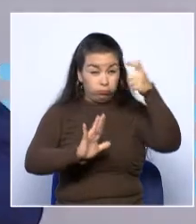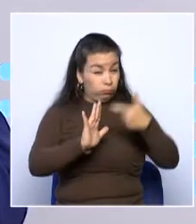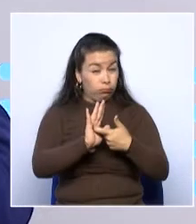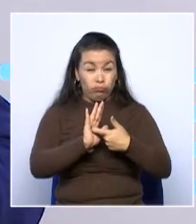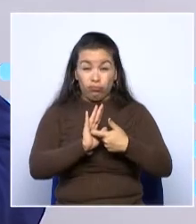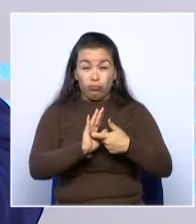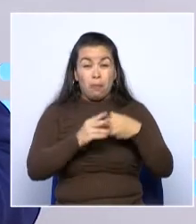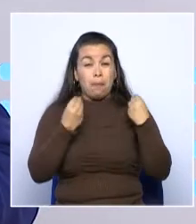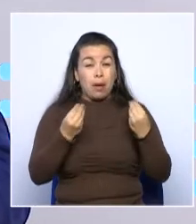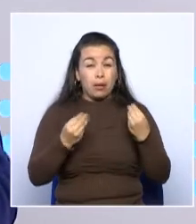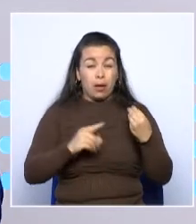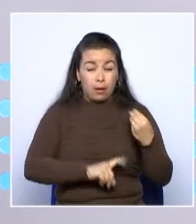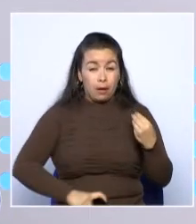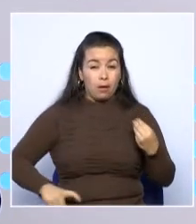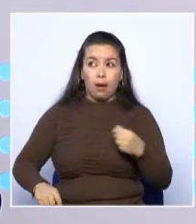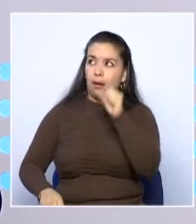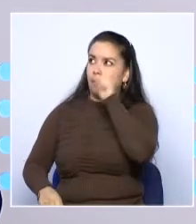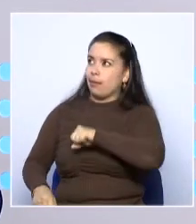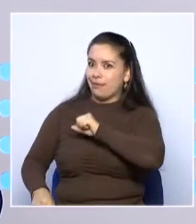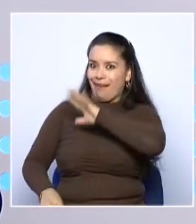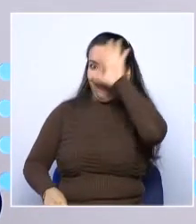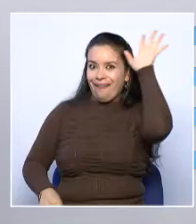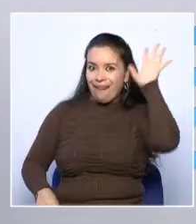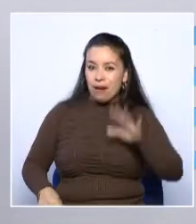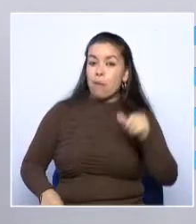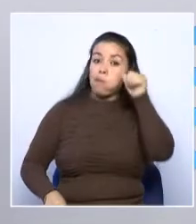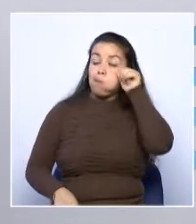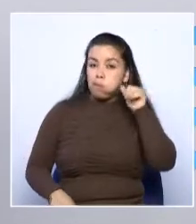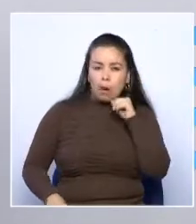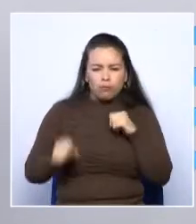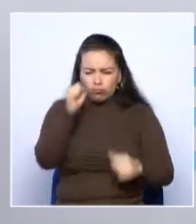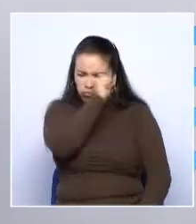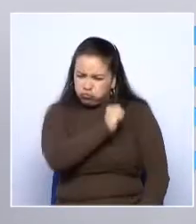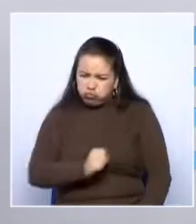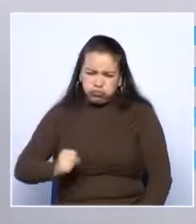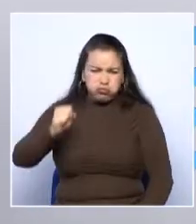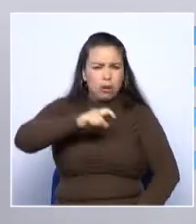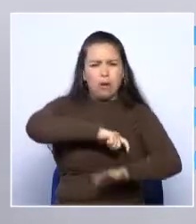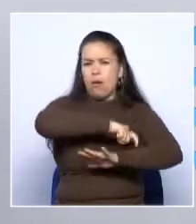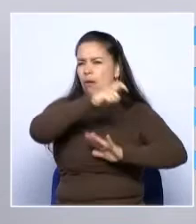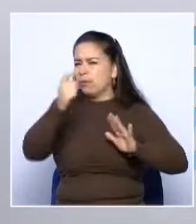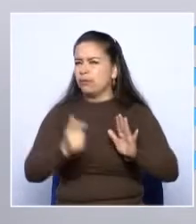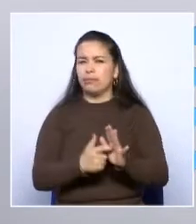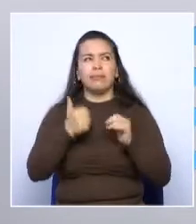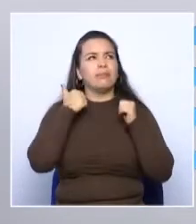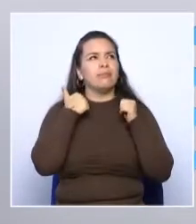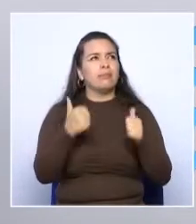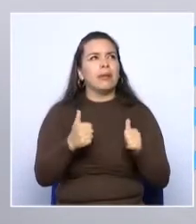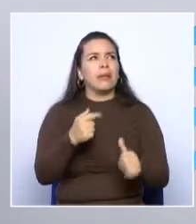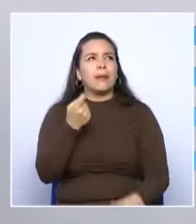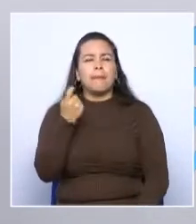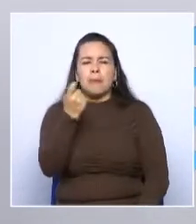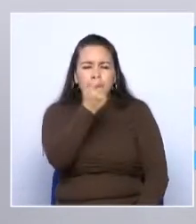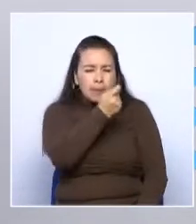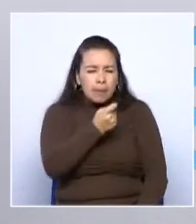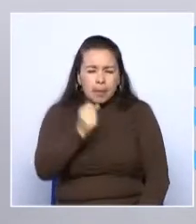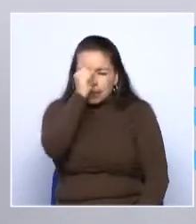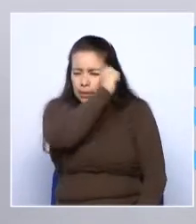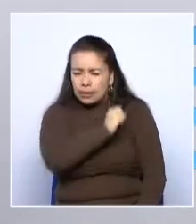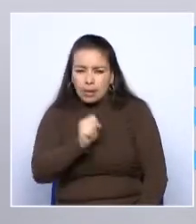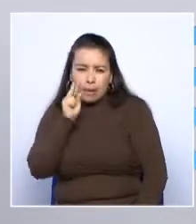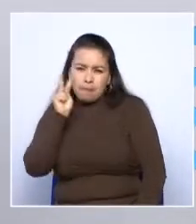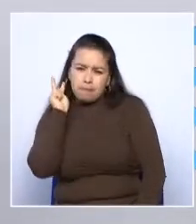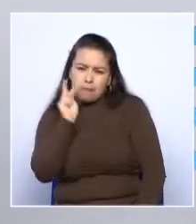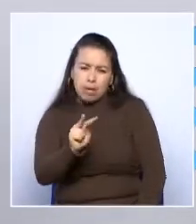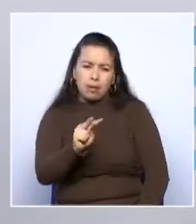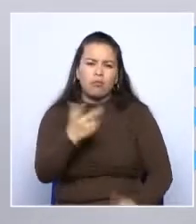para mirar cómo está el desarrollo del bebé? Claro, el embarazo sí, por supuesto, se hacen ecografías como tal de detalle fetal, ¿cierto?, que miran todos